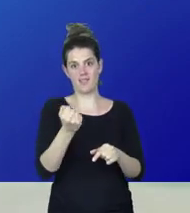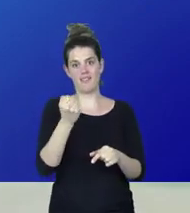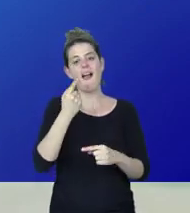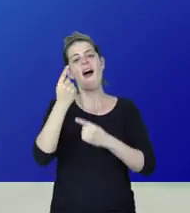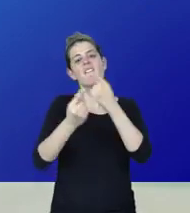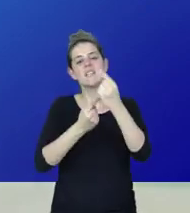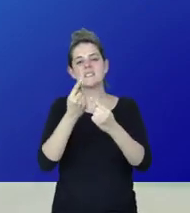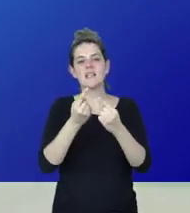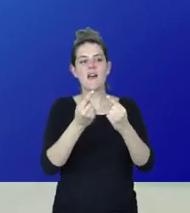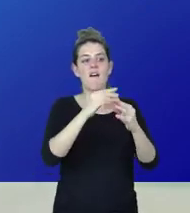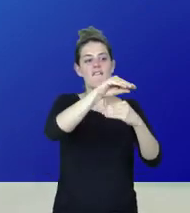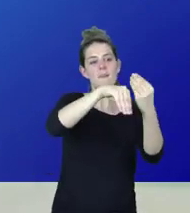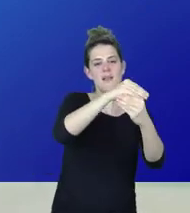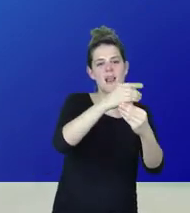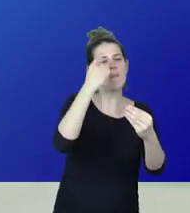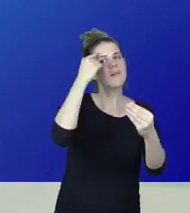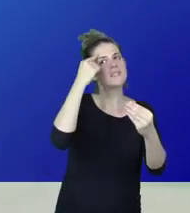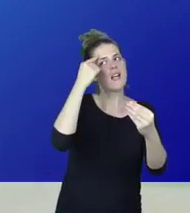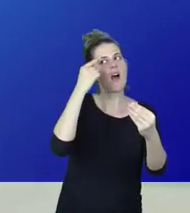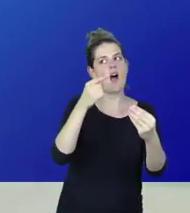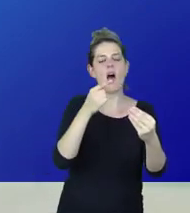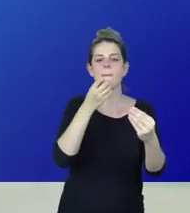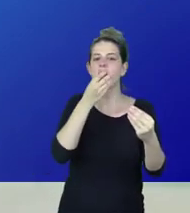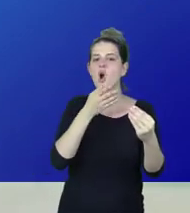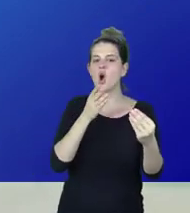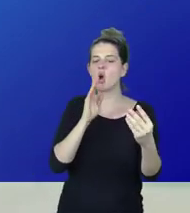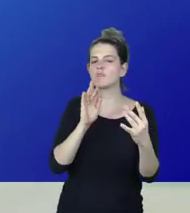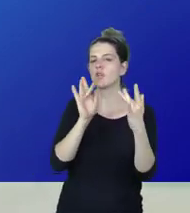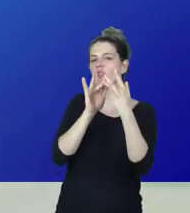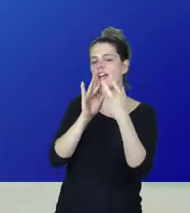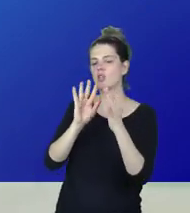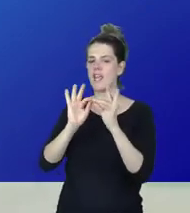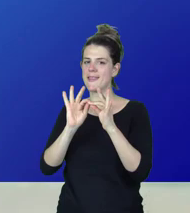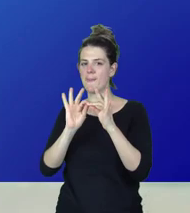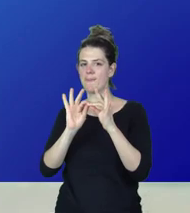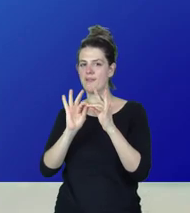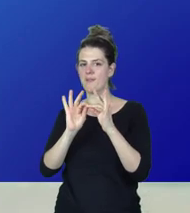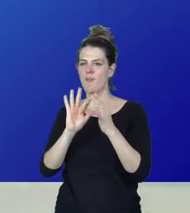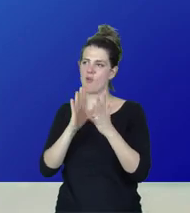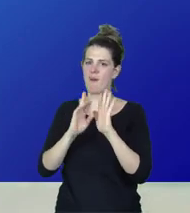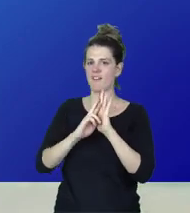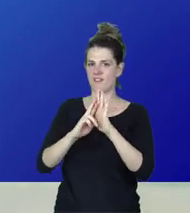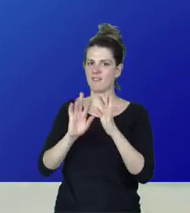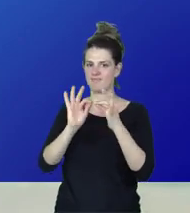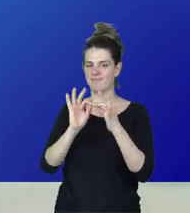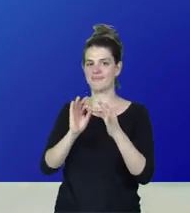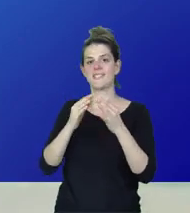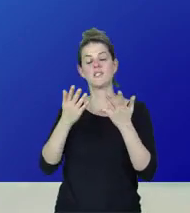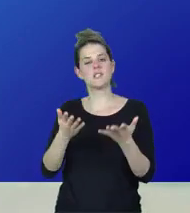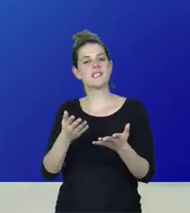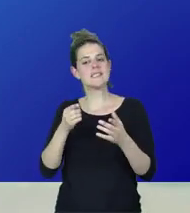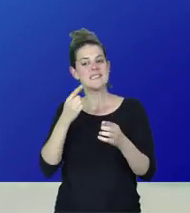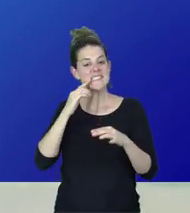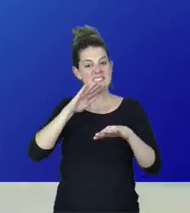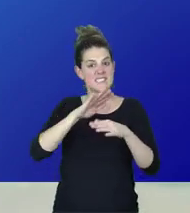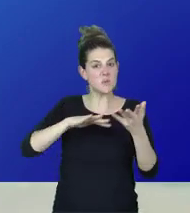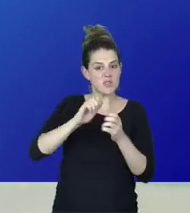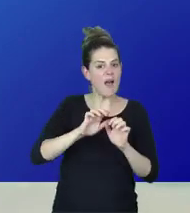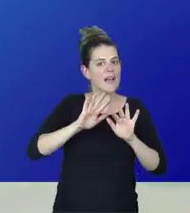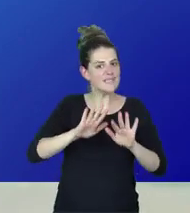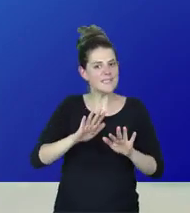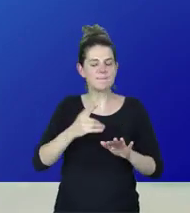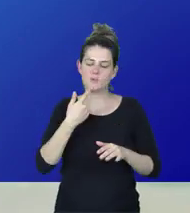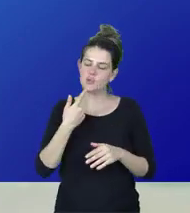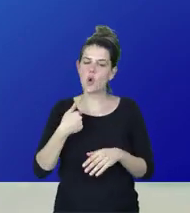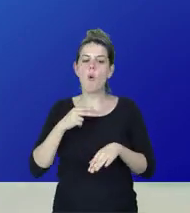la familia tiende a ver en el intérprete un referente con el cual puede comunicarse. En esa instancia nosotros sugerimos a los intérpretes